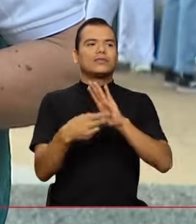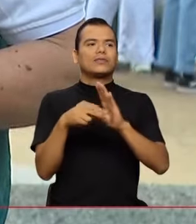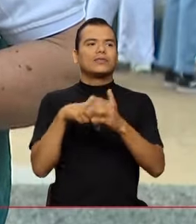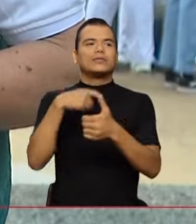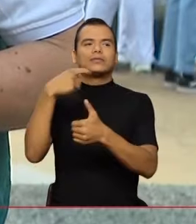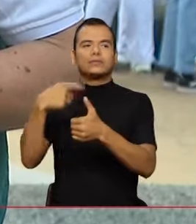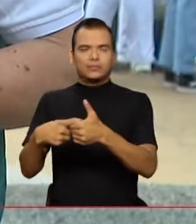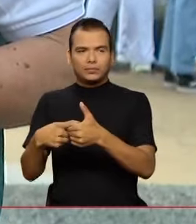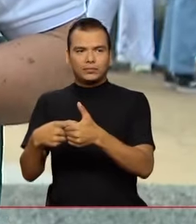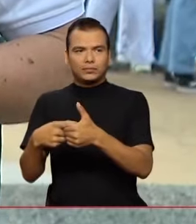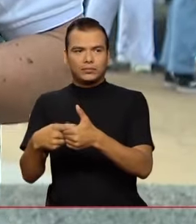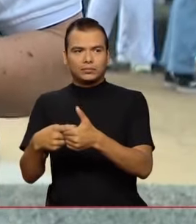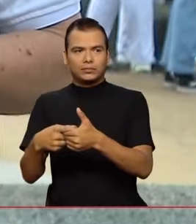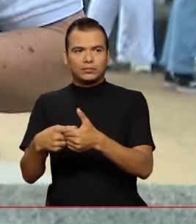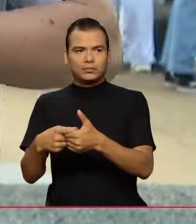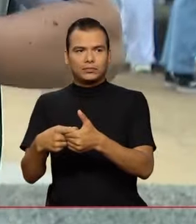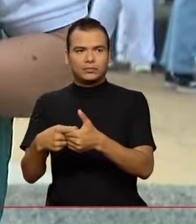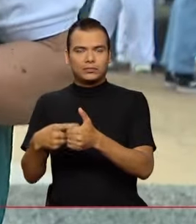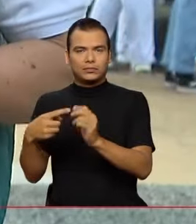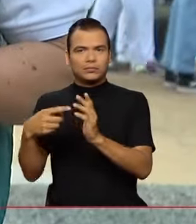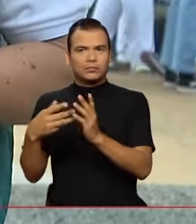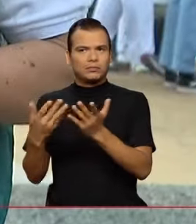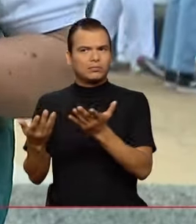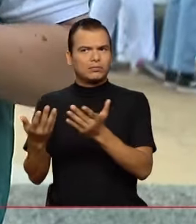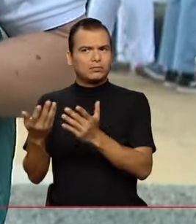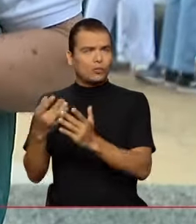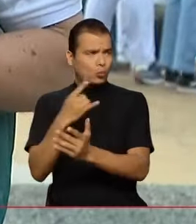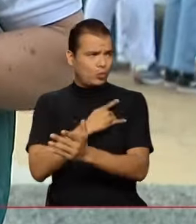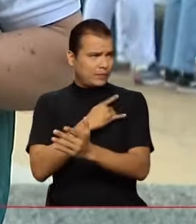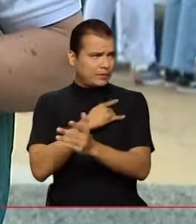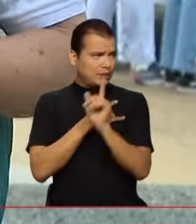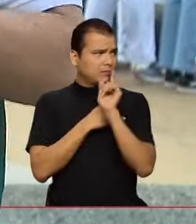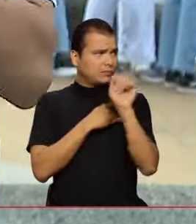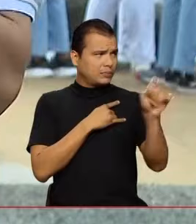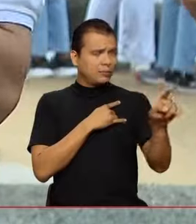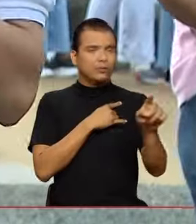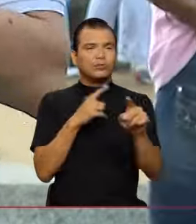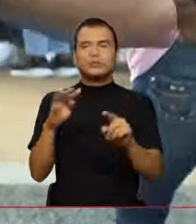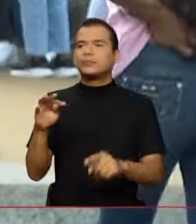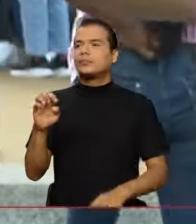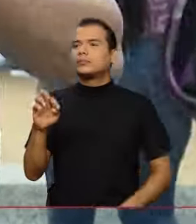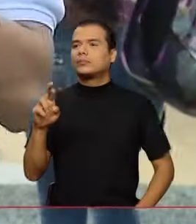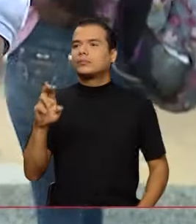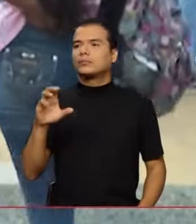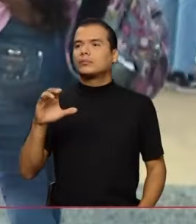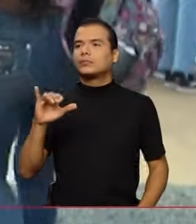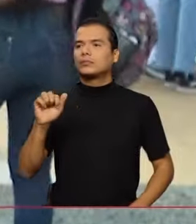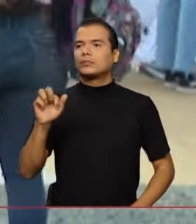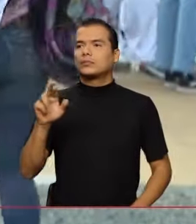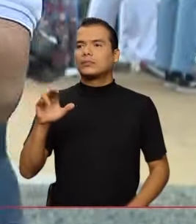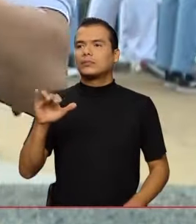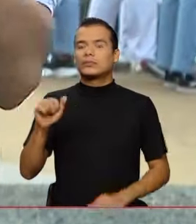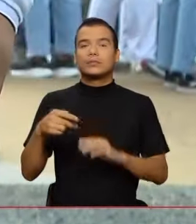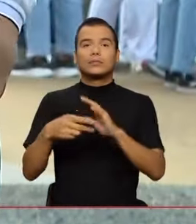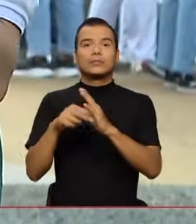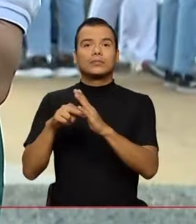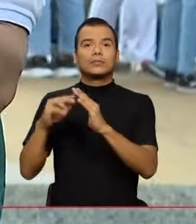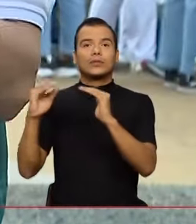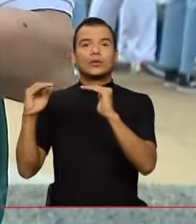para llegar a la universidad? Es que en la terciaria, según el articulado, ya incorporan la educación superior